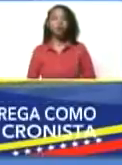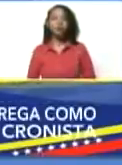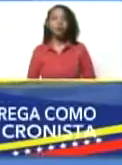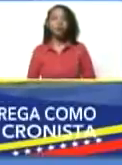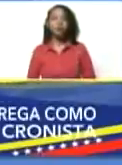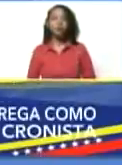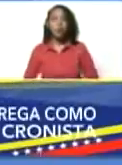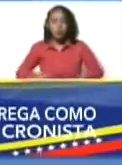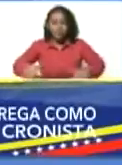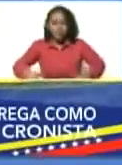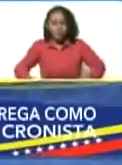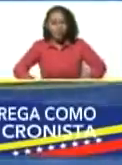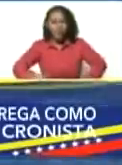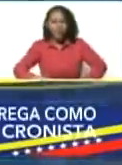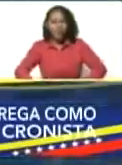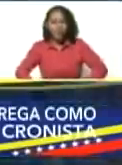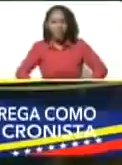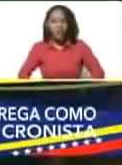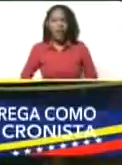un esfuerzo vital,